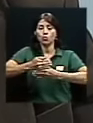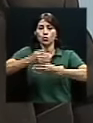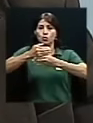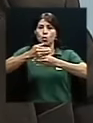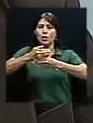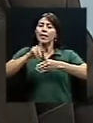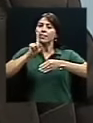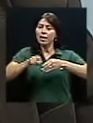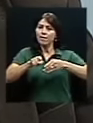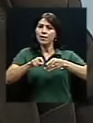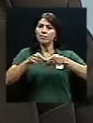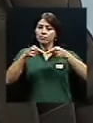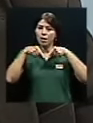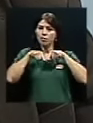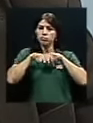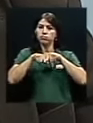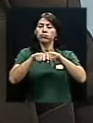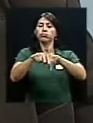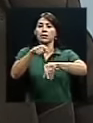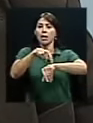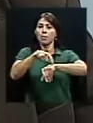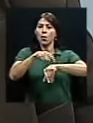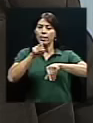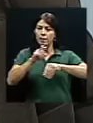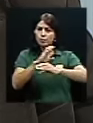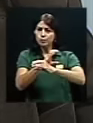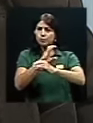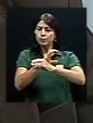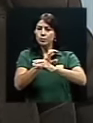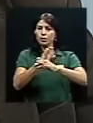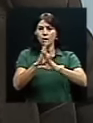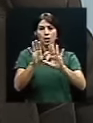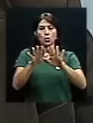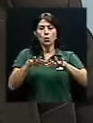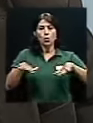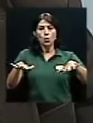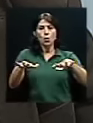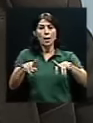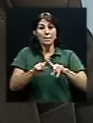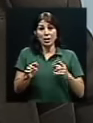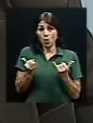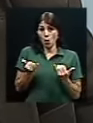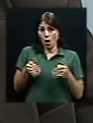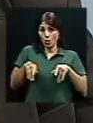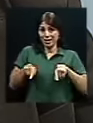de forma paralela. Pero como está planteado, me parece a mí que el trámite de